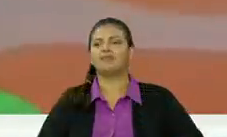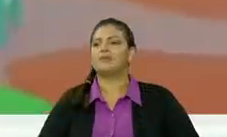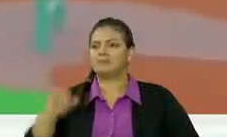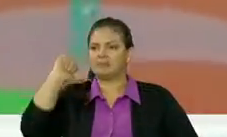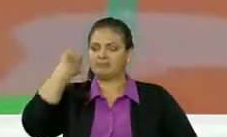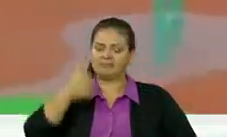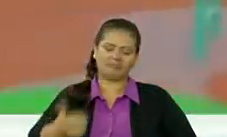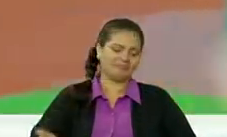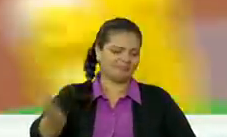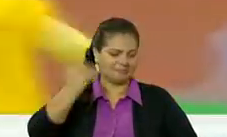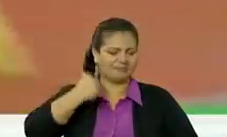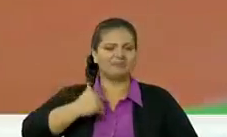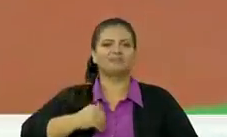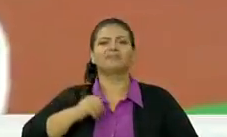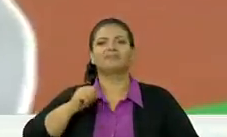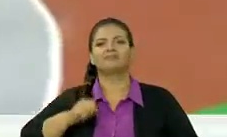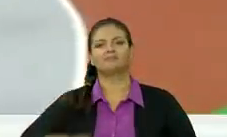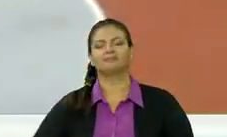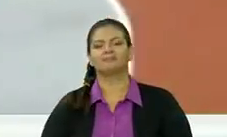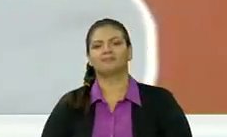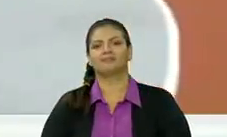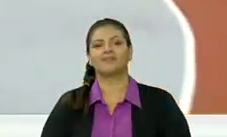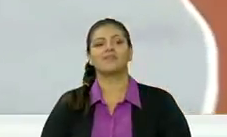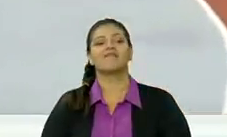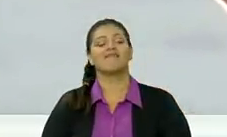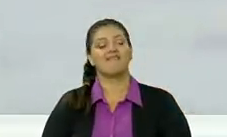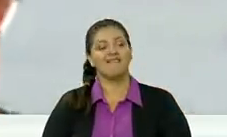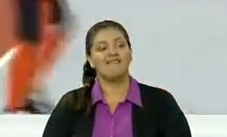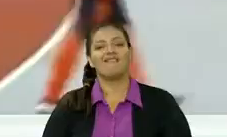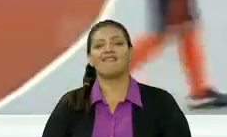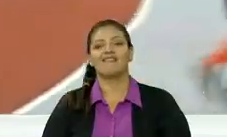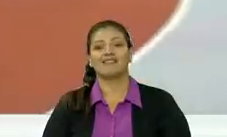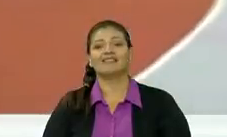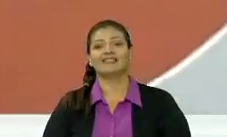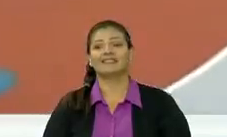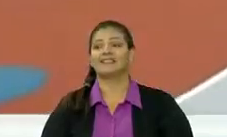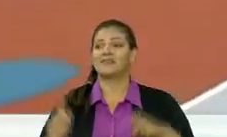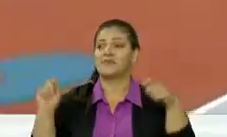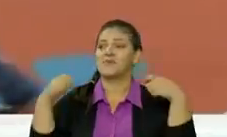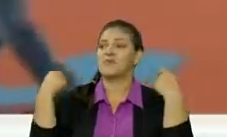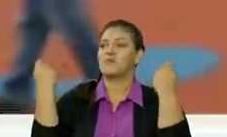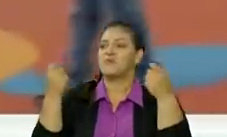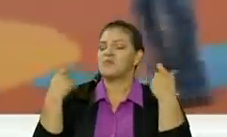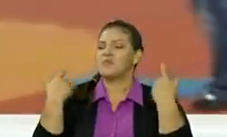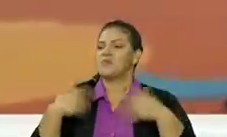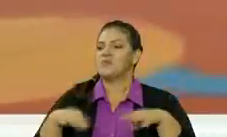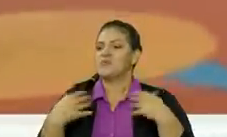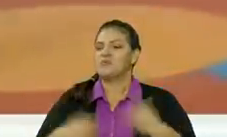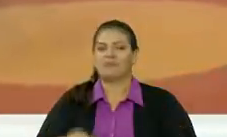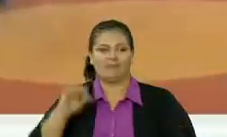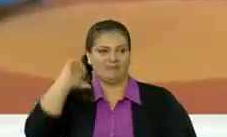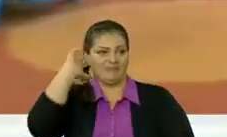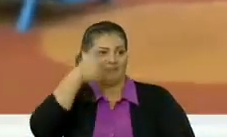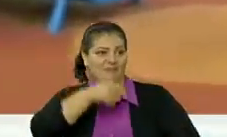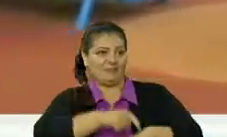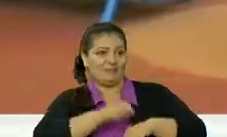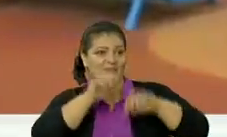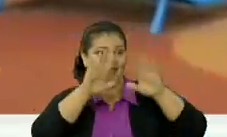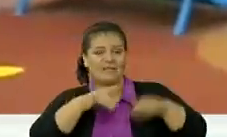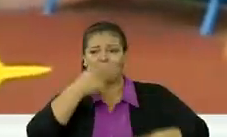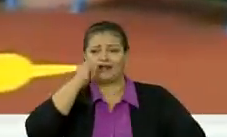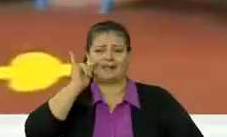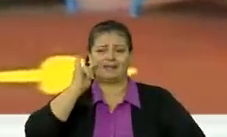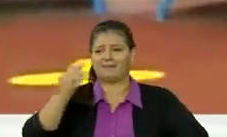disfrutar como una alternativa para la familia. Se enciende la fiesta definitivamente desde las 10 de la mañana, usted ya puede venir con su